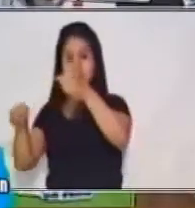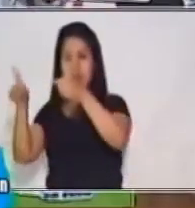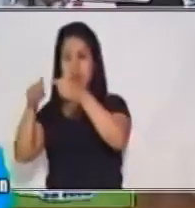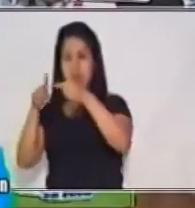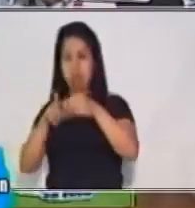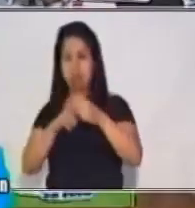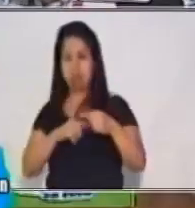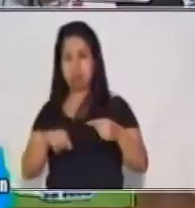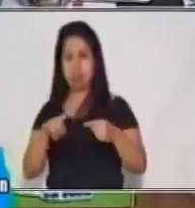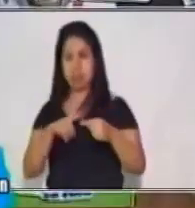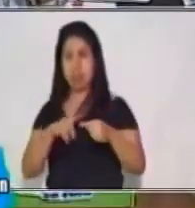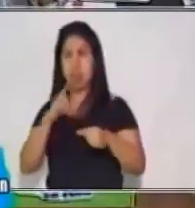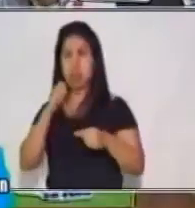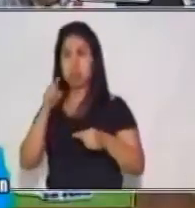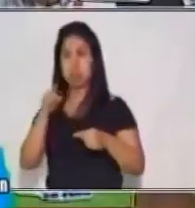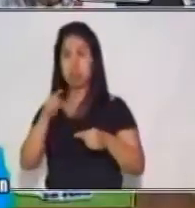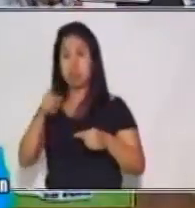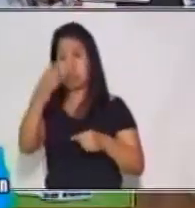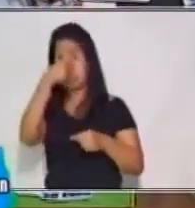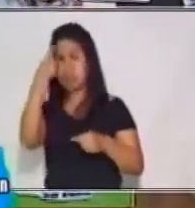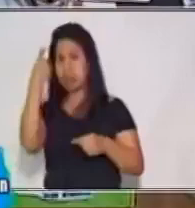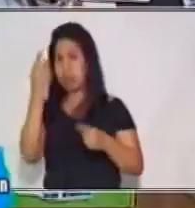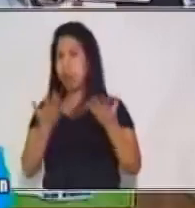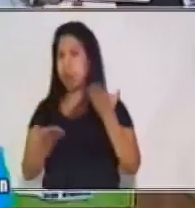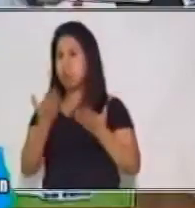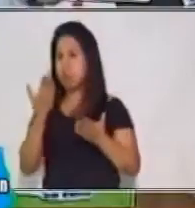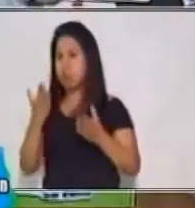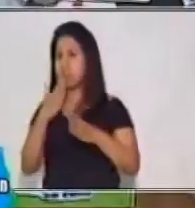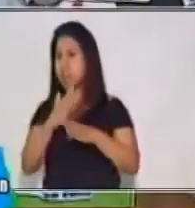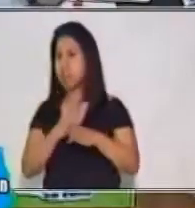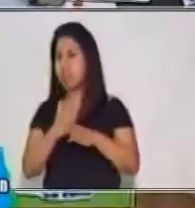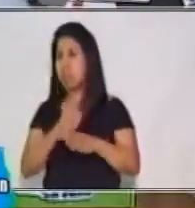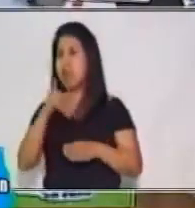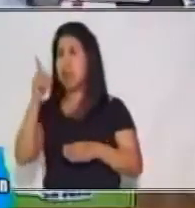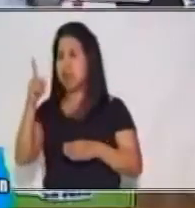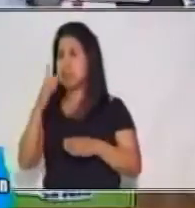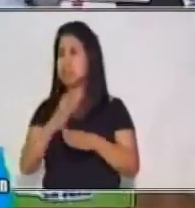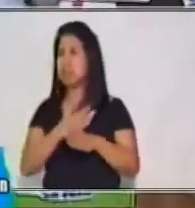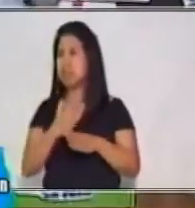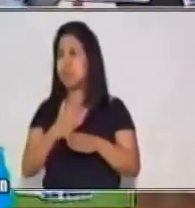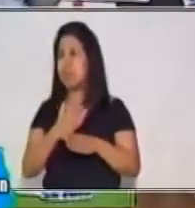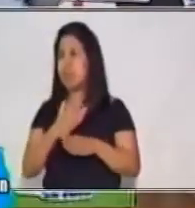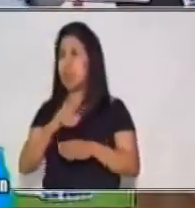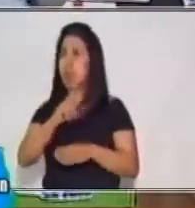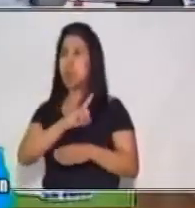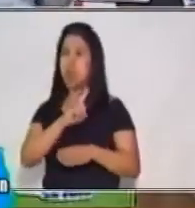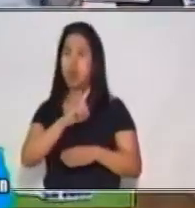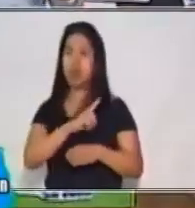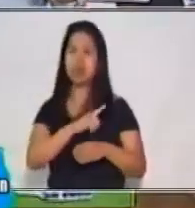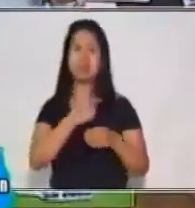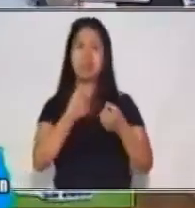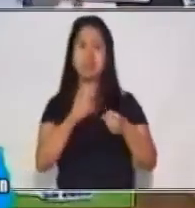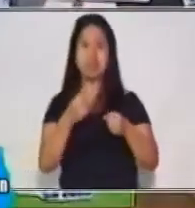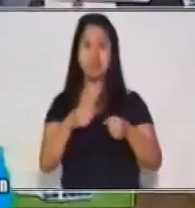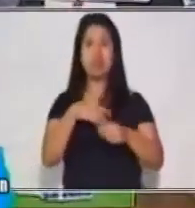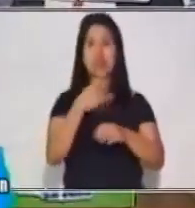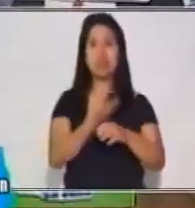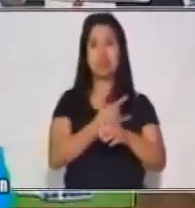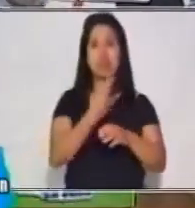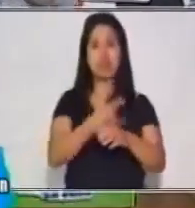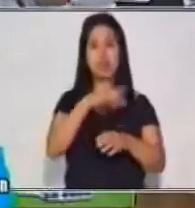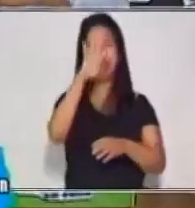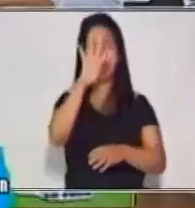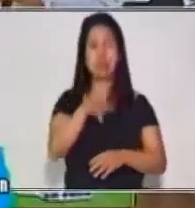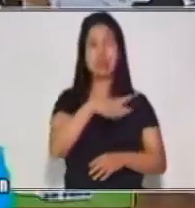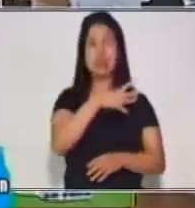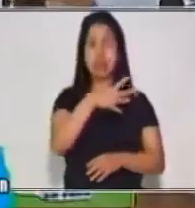bien. Vamos a irnos con la pregunta 6. Y lo que estamos haciendo es distribuyendo esta información en el diagrama de